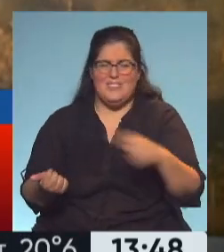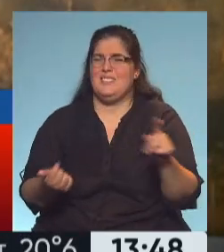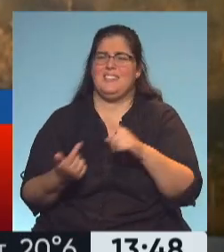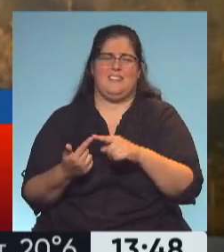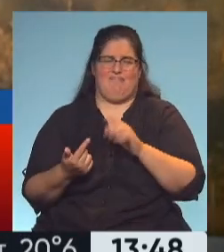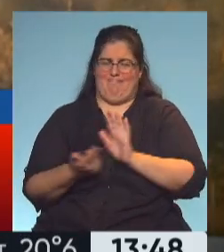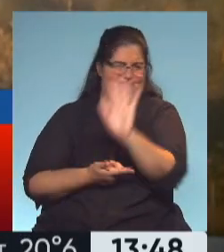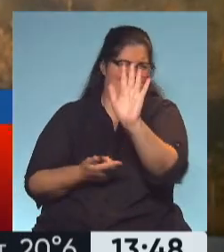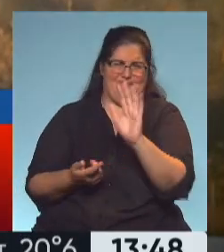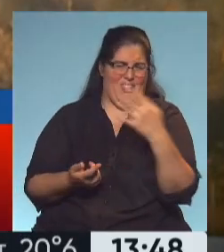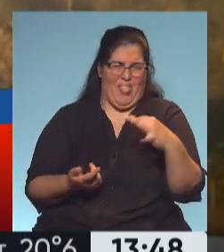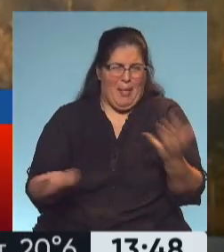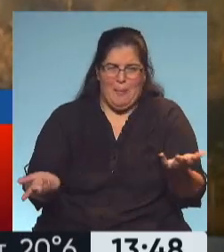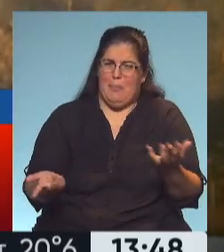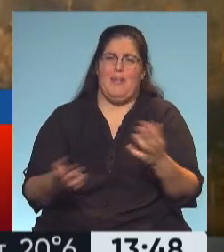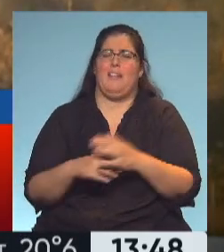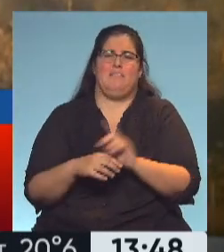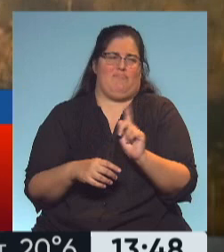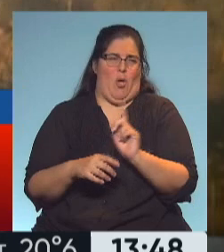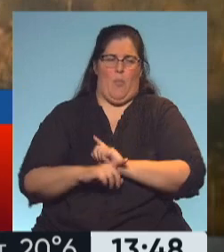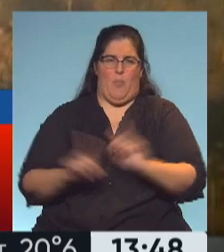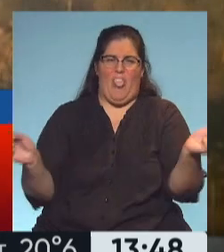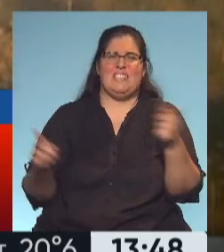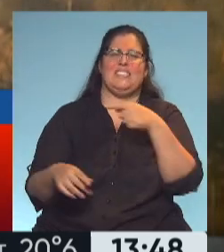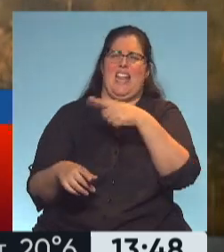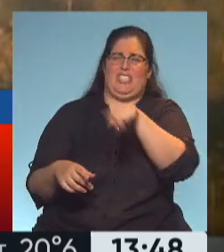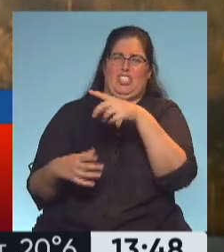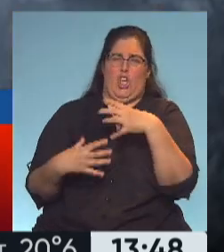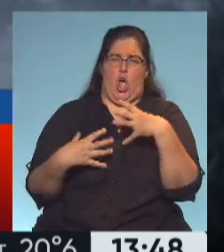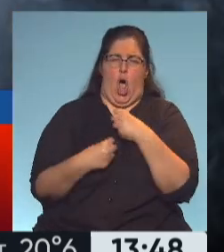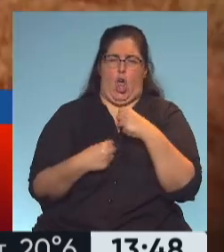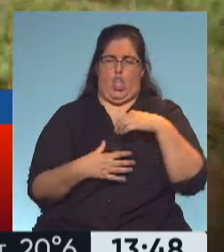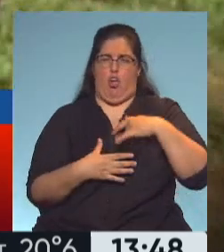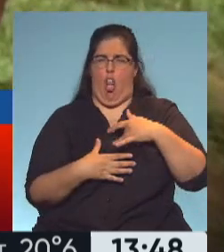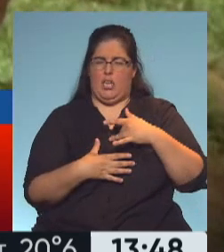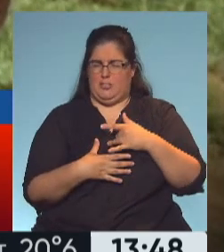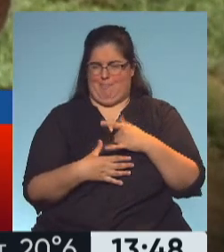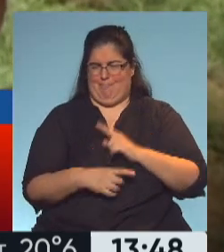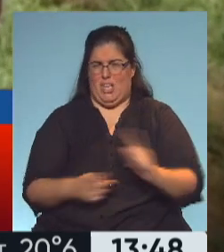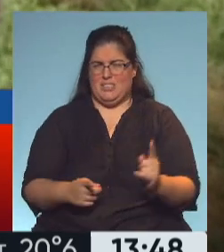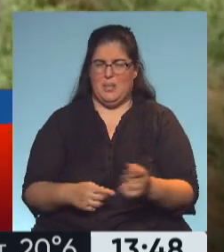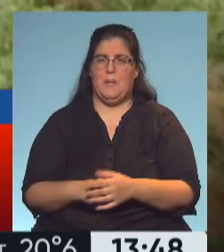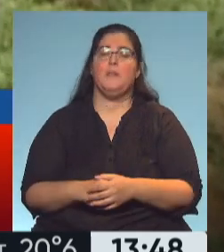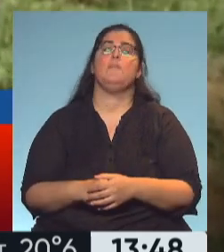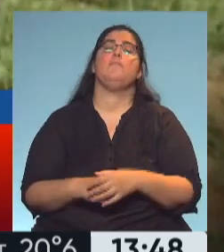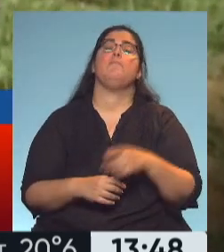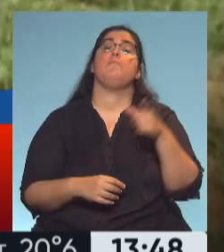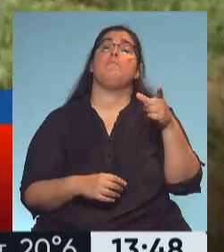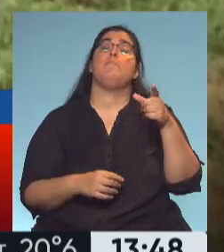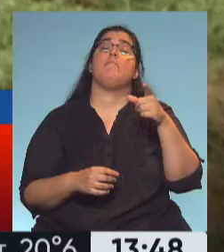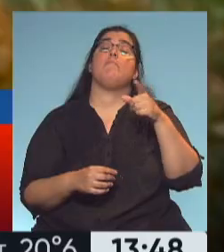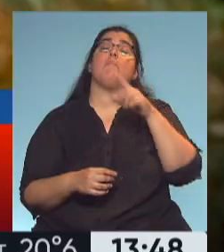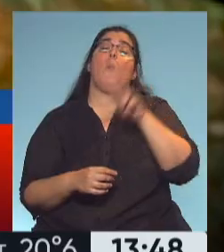que pretendan albergar tanto odio en su corazón. Caracas siempre ha negado